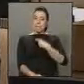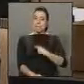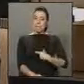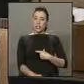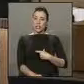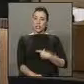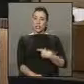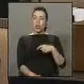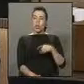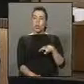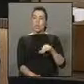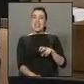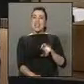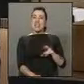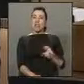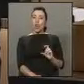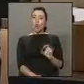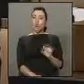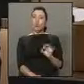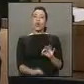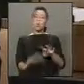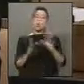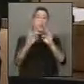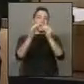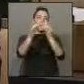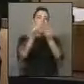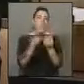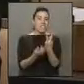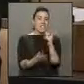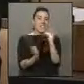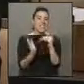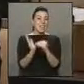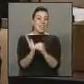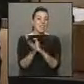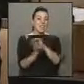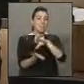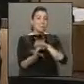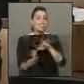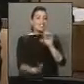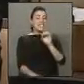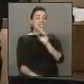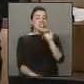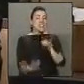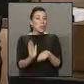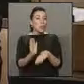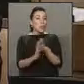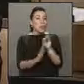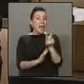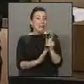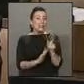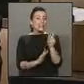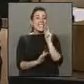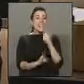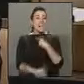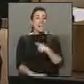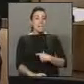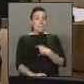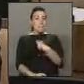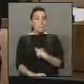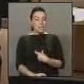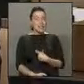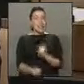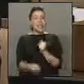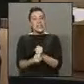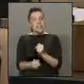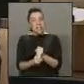culto, bordean los 20.000 en todo el país. Sabemos también que más del 70% de quienes detentan la calidad de pastores